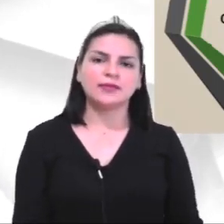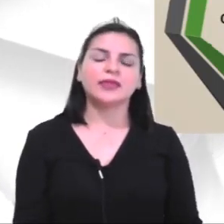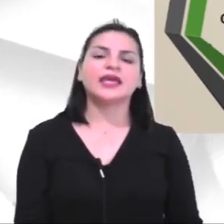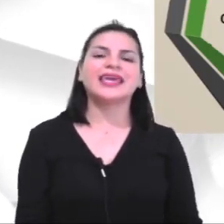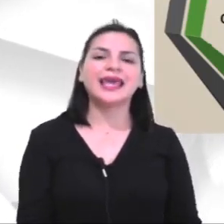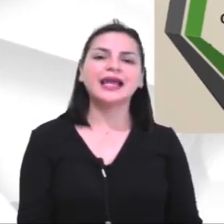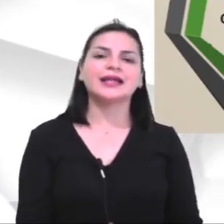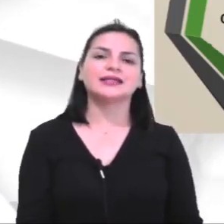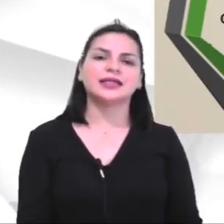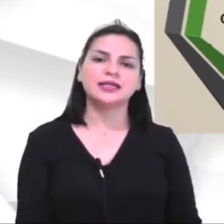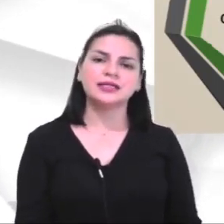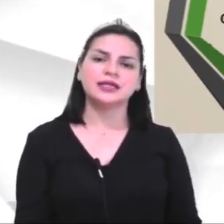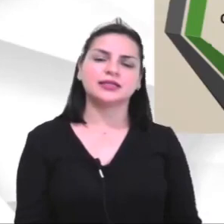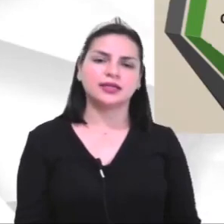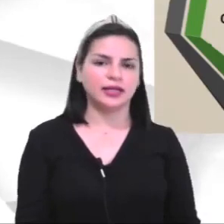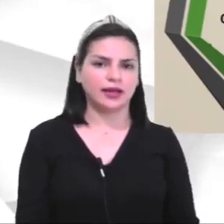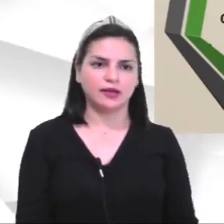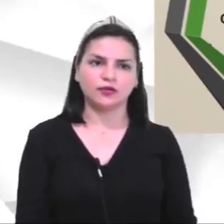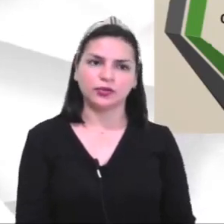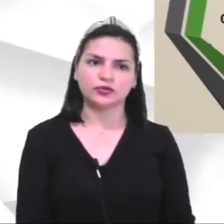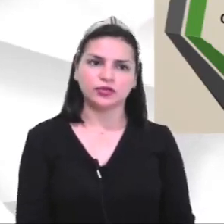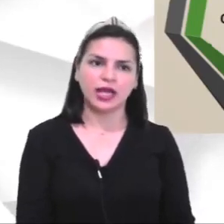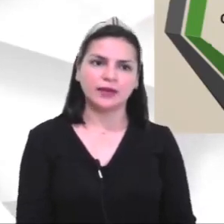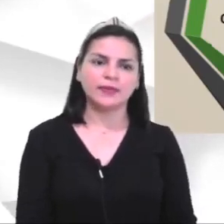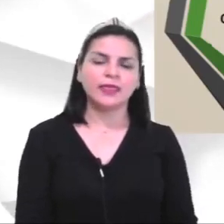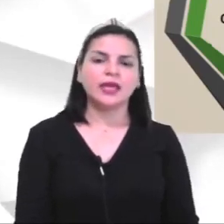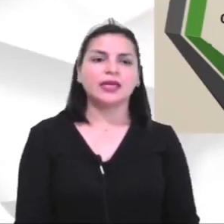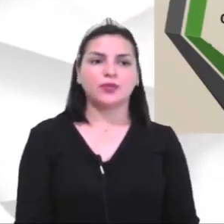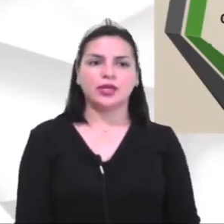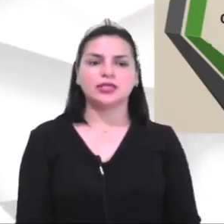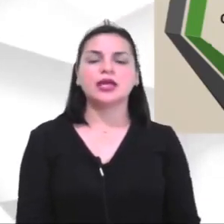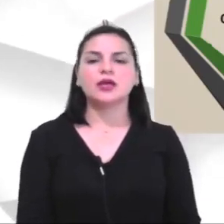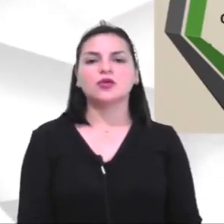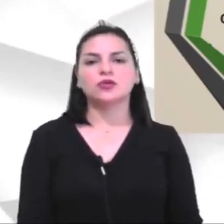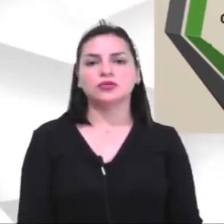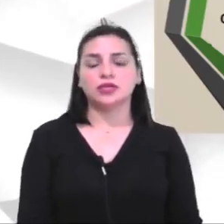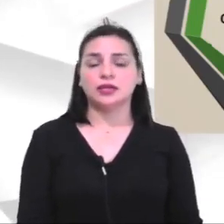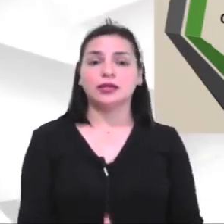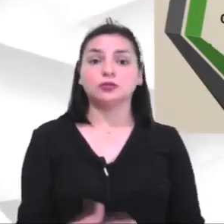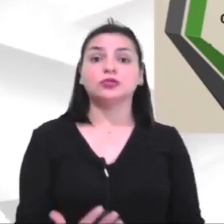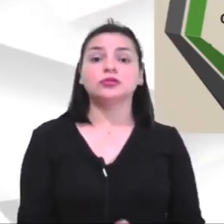enseña qué características tiene cada grupo social. Y puede ser